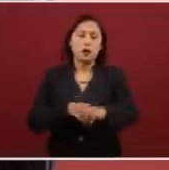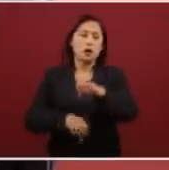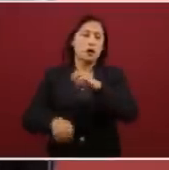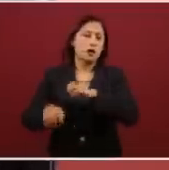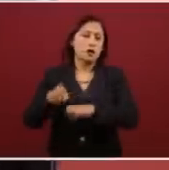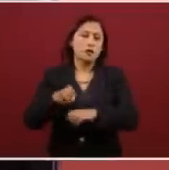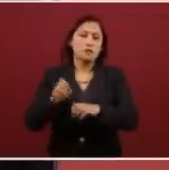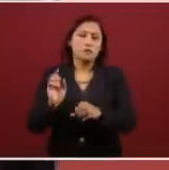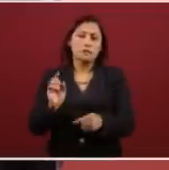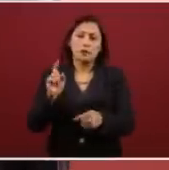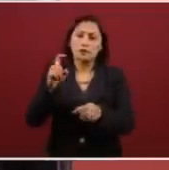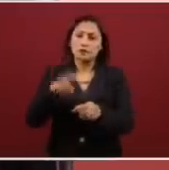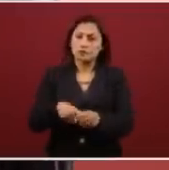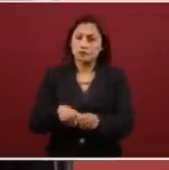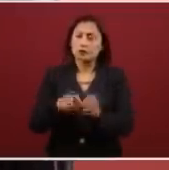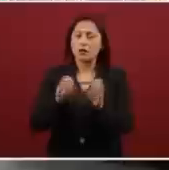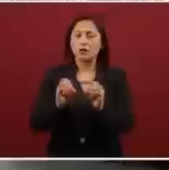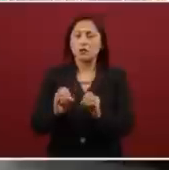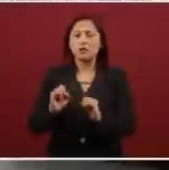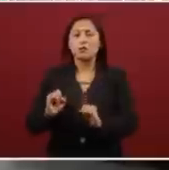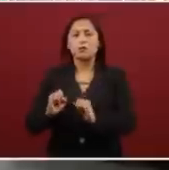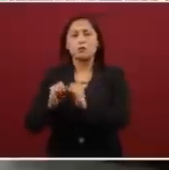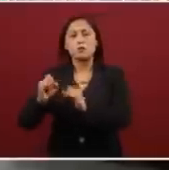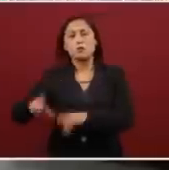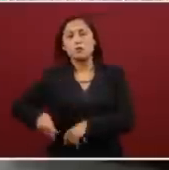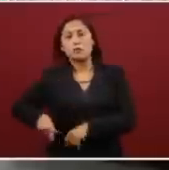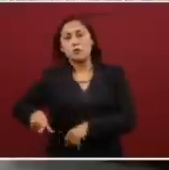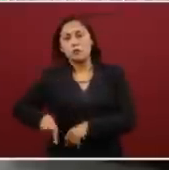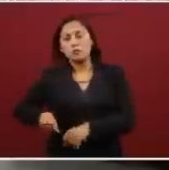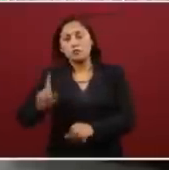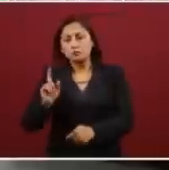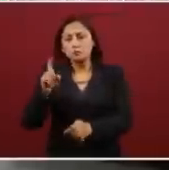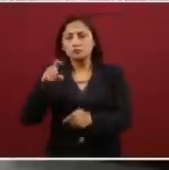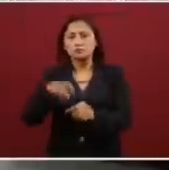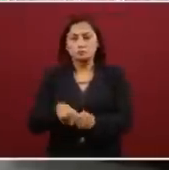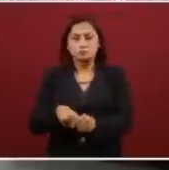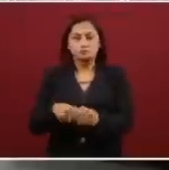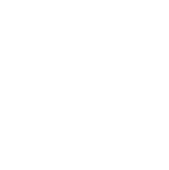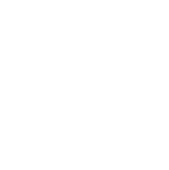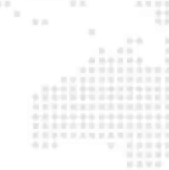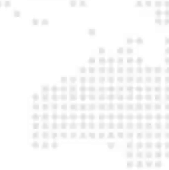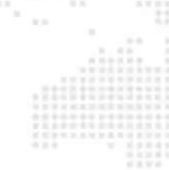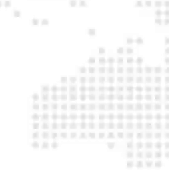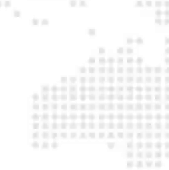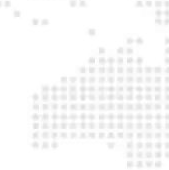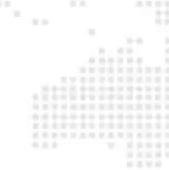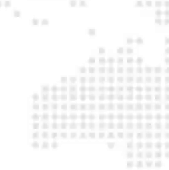empresa, en el gobierno. Con información de Susana Cerezo, Notimex.